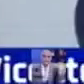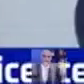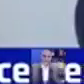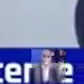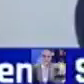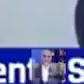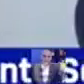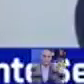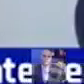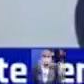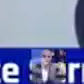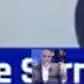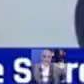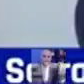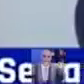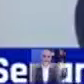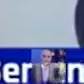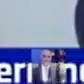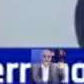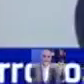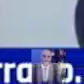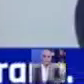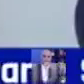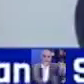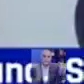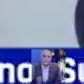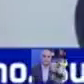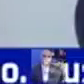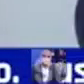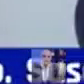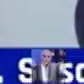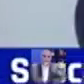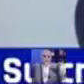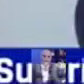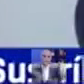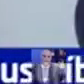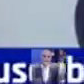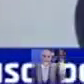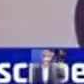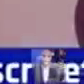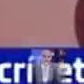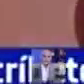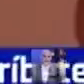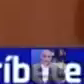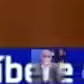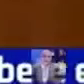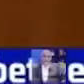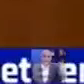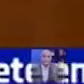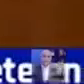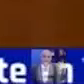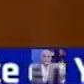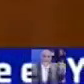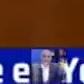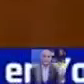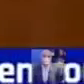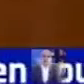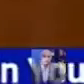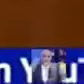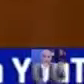tiene tintes delirantes por parte de la ahora panista Lili Telles, porque no le